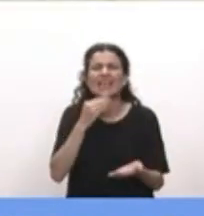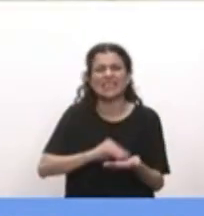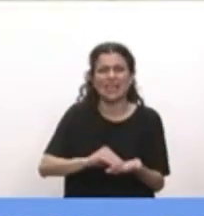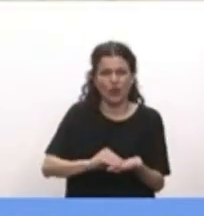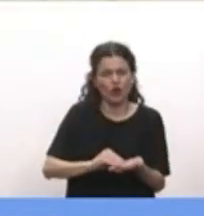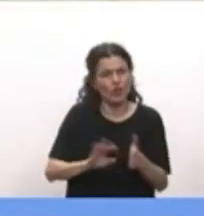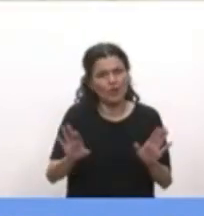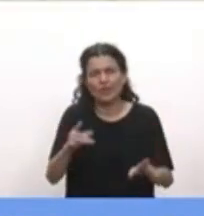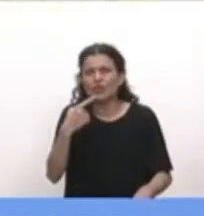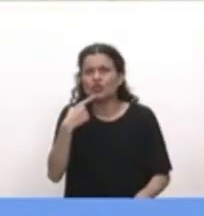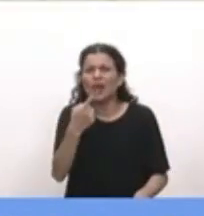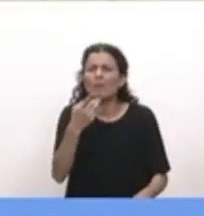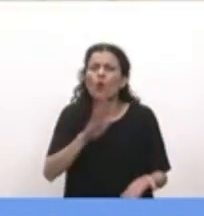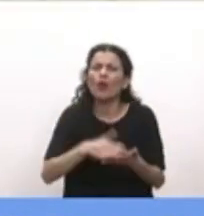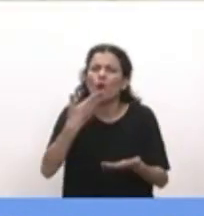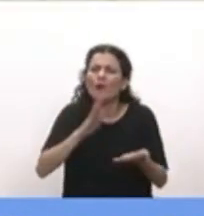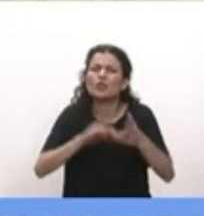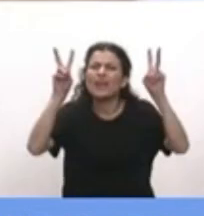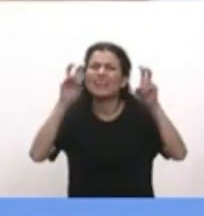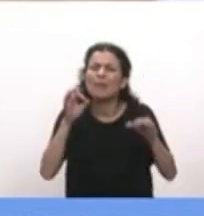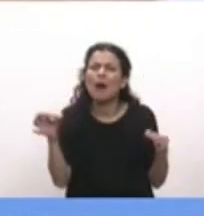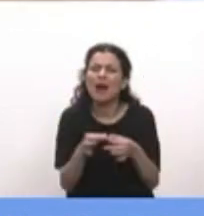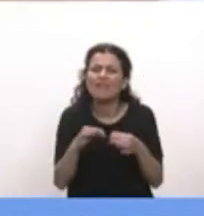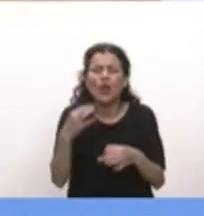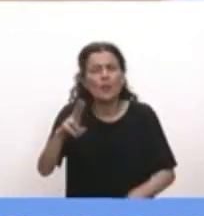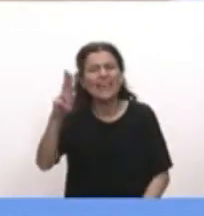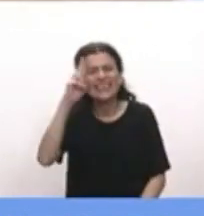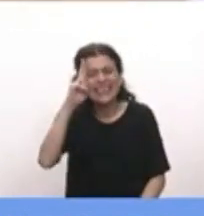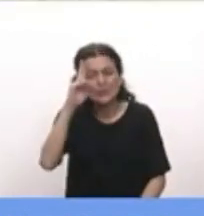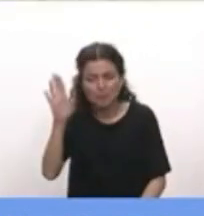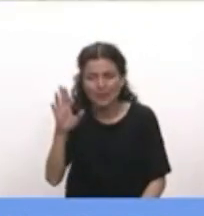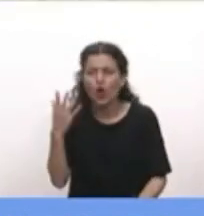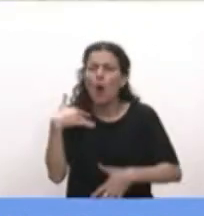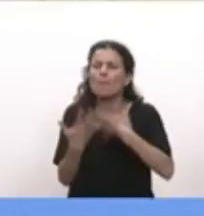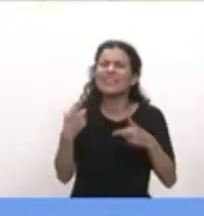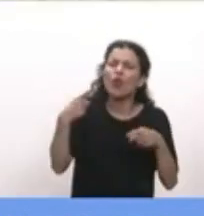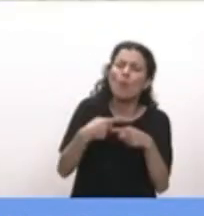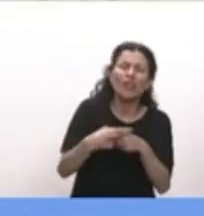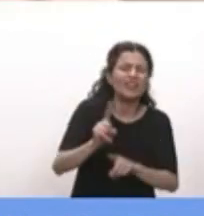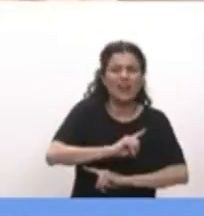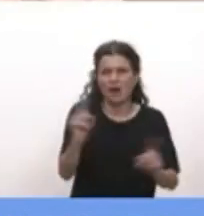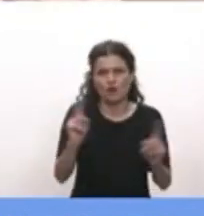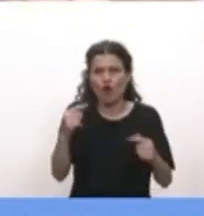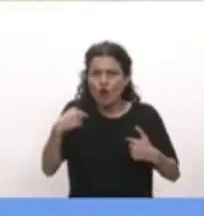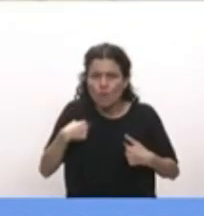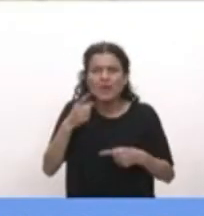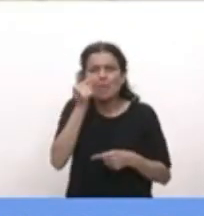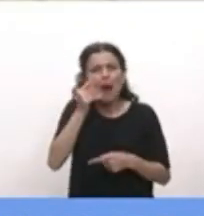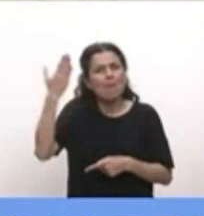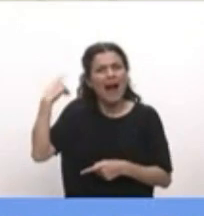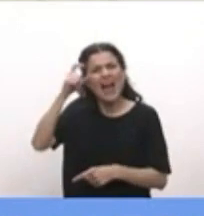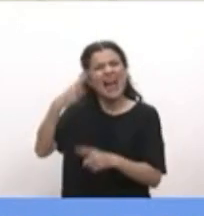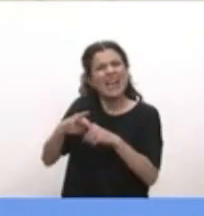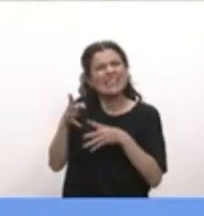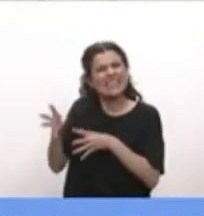cuando se refiera a la causa Malvinas tenga el respeto de no usarla para la politiquería barata. Soy hija de un veterano de guerra y Malvinas